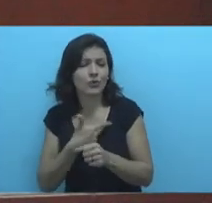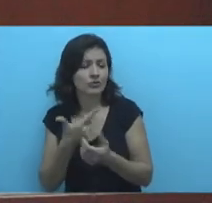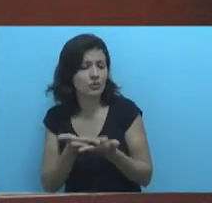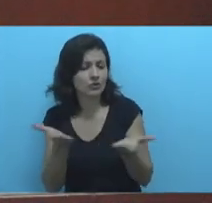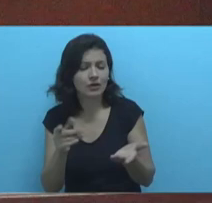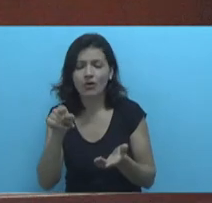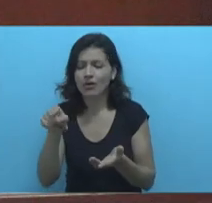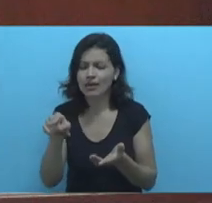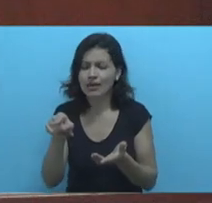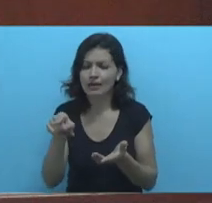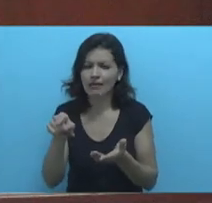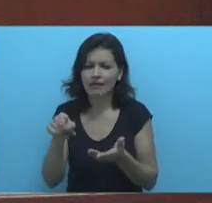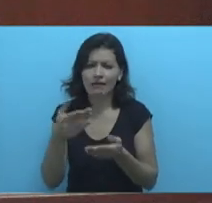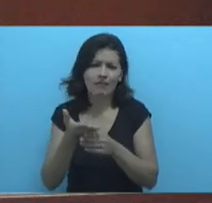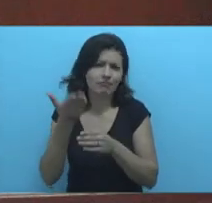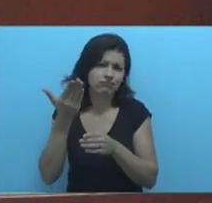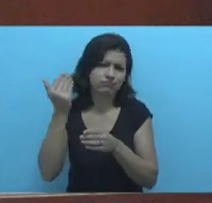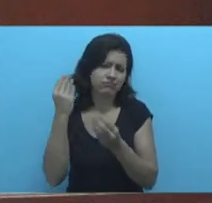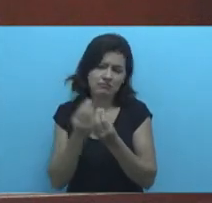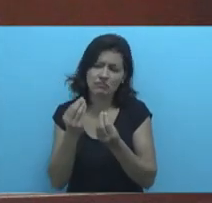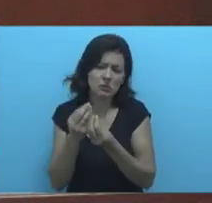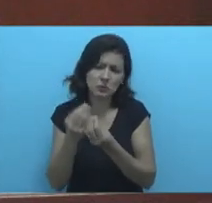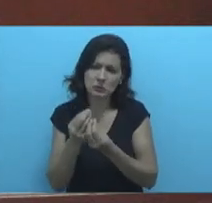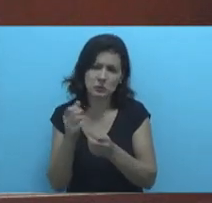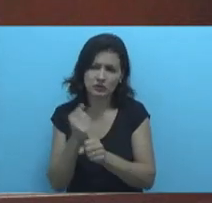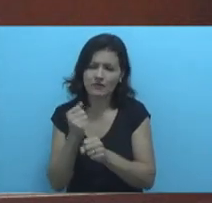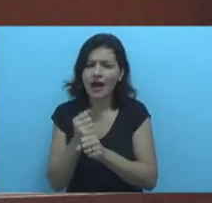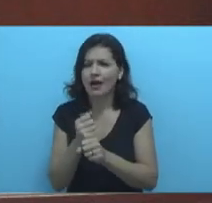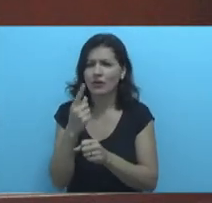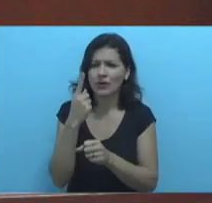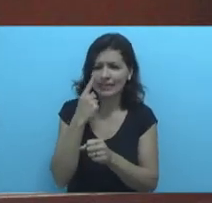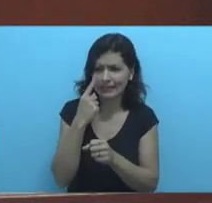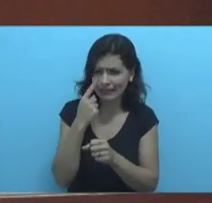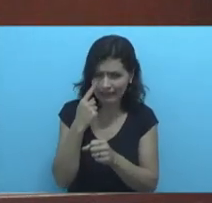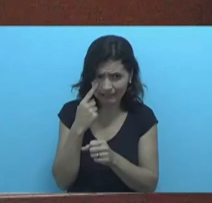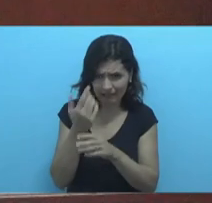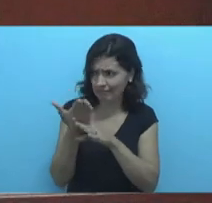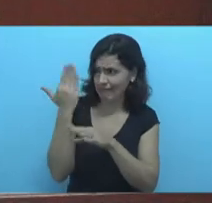Y Miguel Lifchitz dejó mucho como intendente. Fui compañero